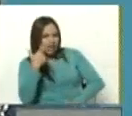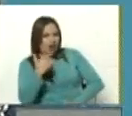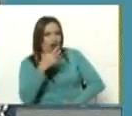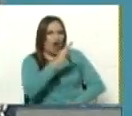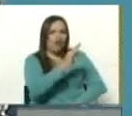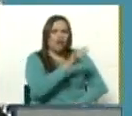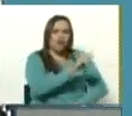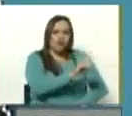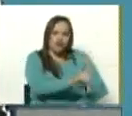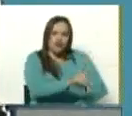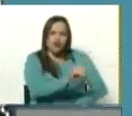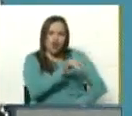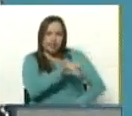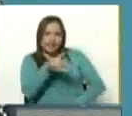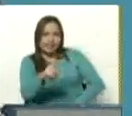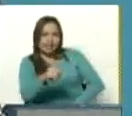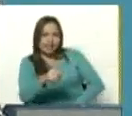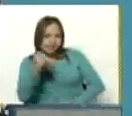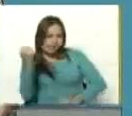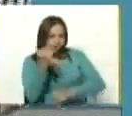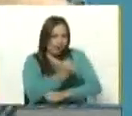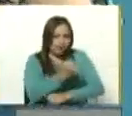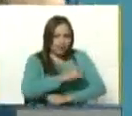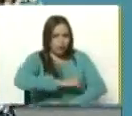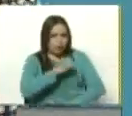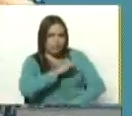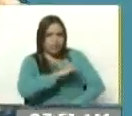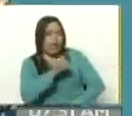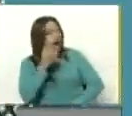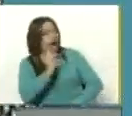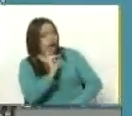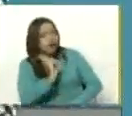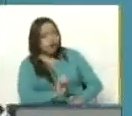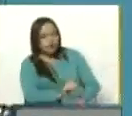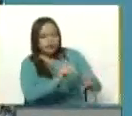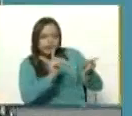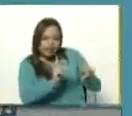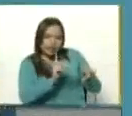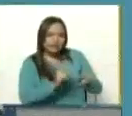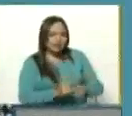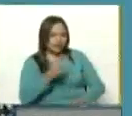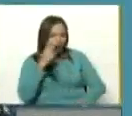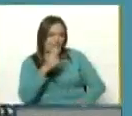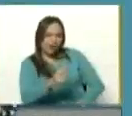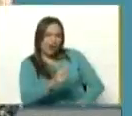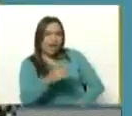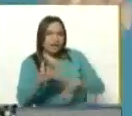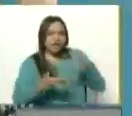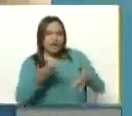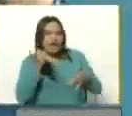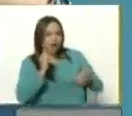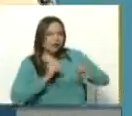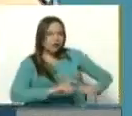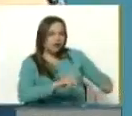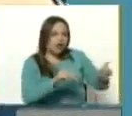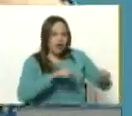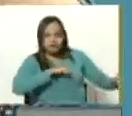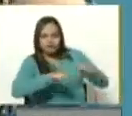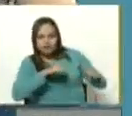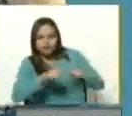que mató a la policía, hubo posibilidad. Yo siempre veo que esos eventos tienen esa posibilidad de